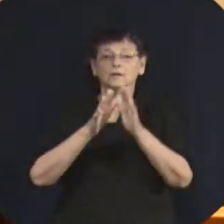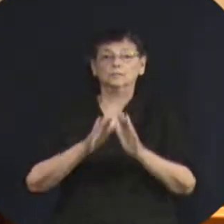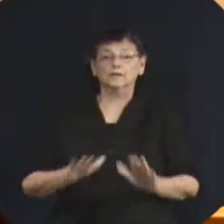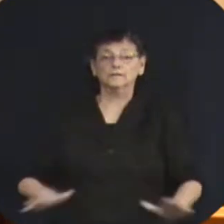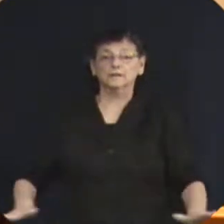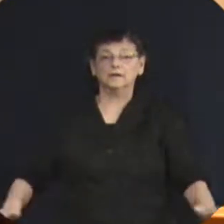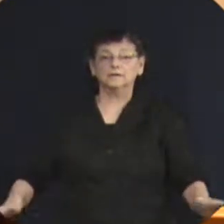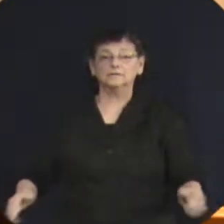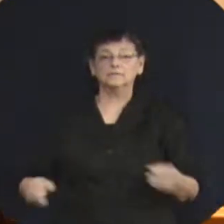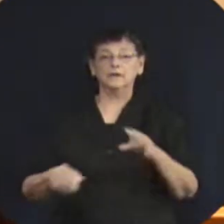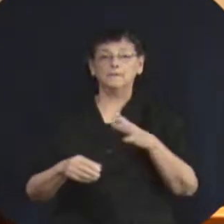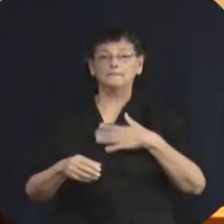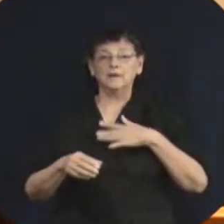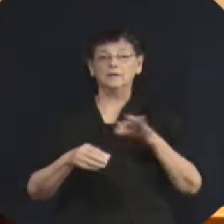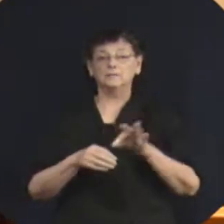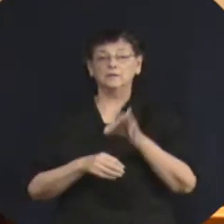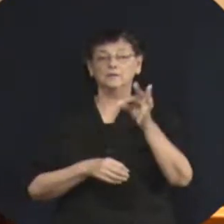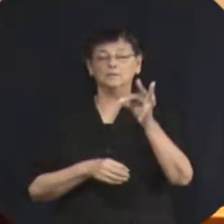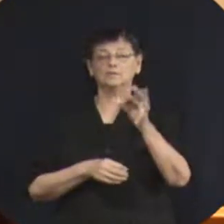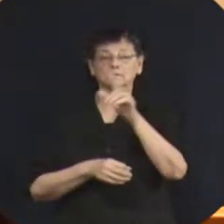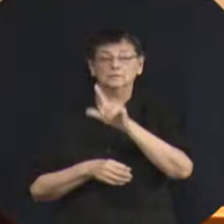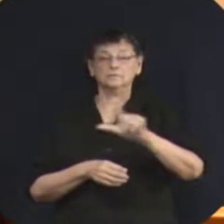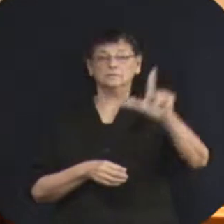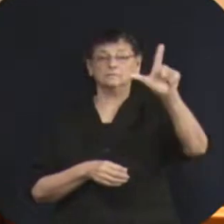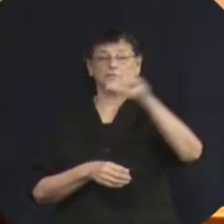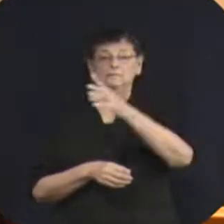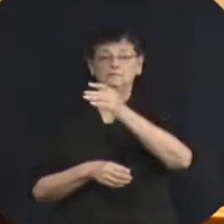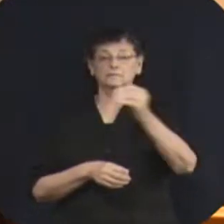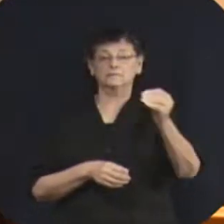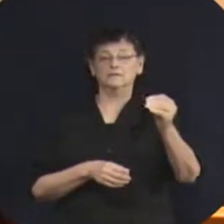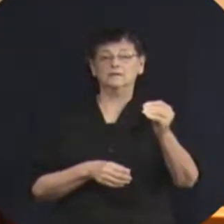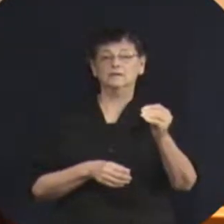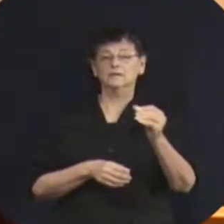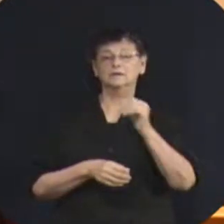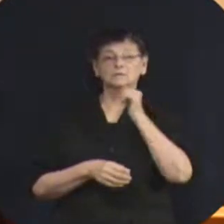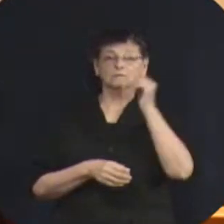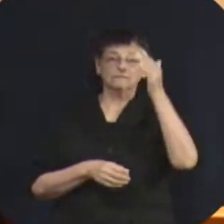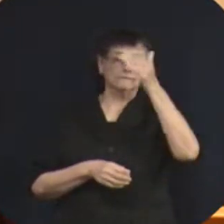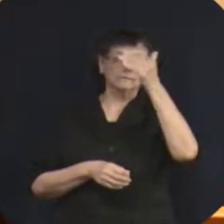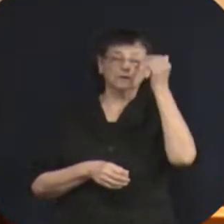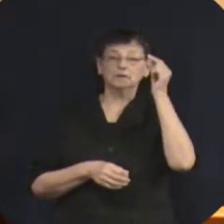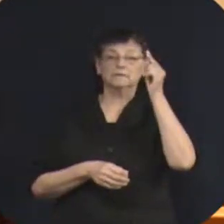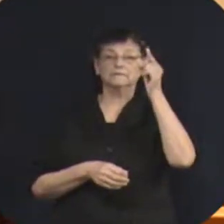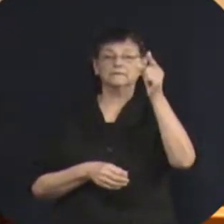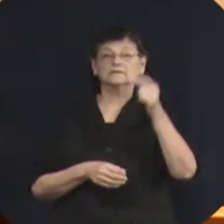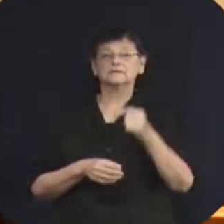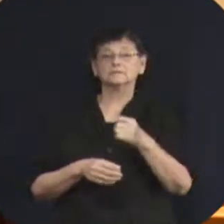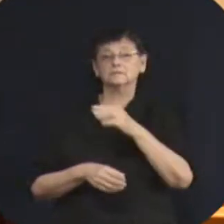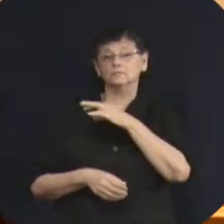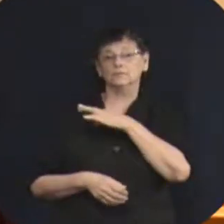Bendice, alma mía, al Señor, y no olvides sus